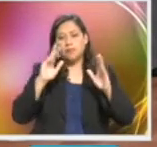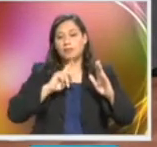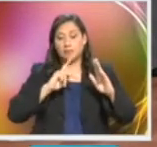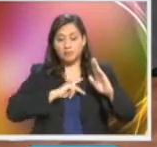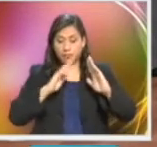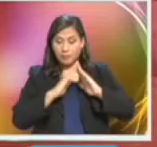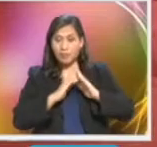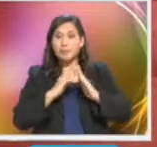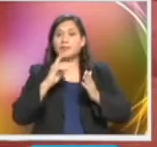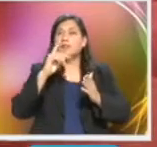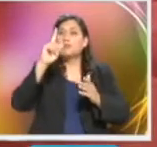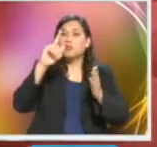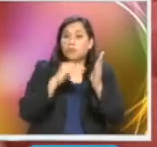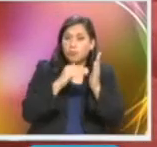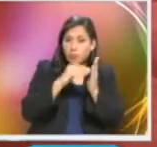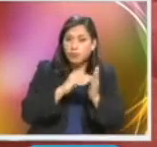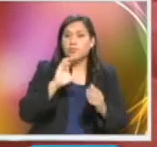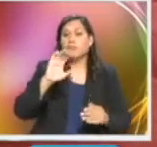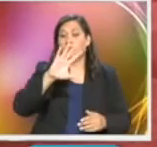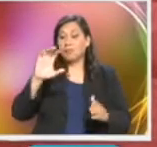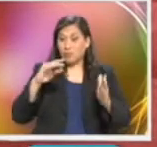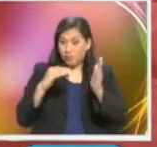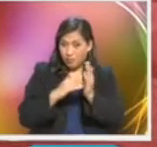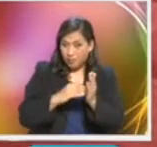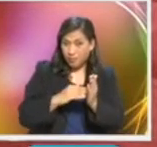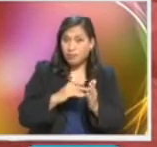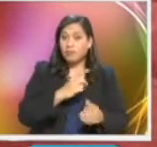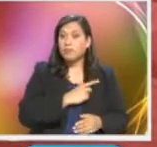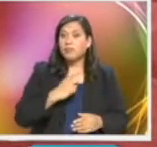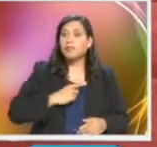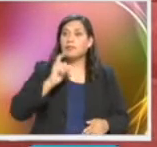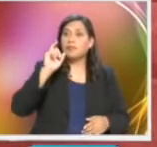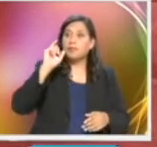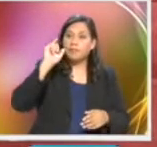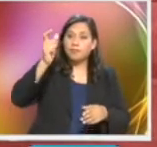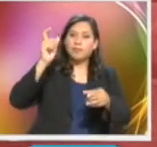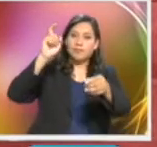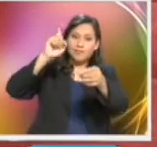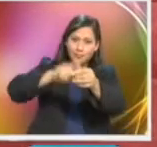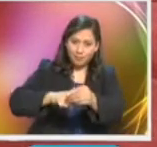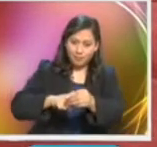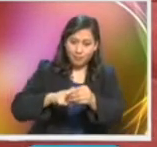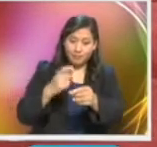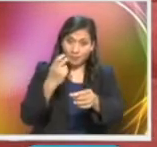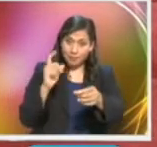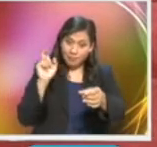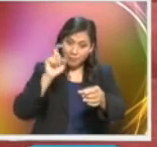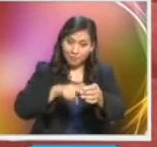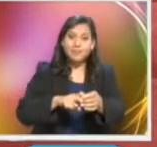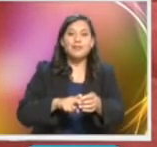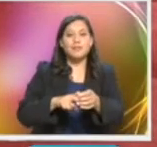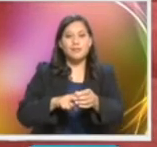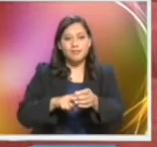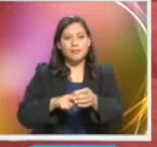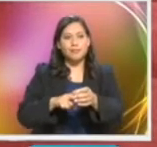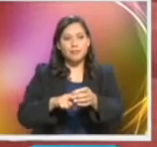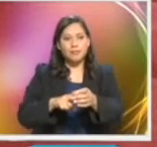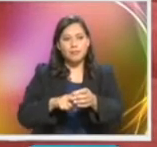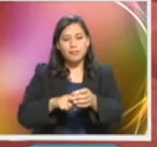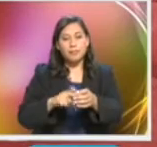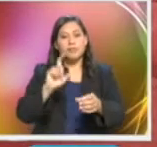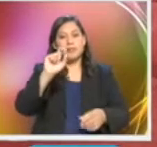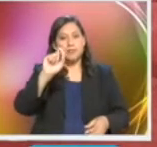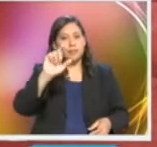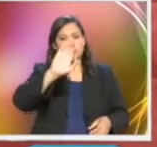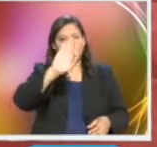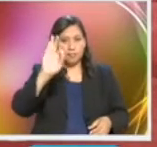que quieres cuesta $1 millón o 500,000 pesos, tú necesitas dar al menos un enganche. Muy y bien. este enganche siempre va a ser al menos del